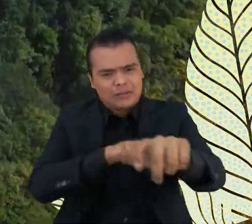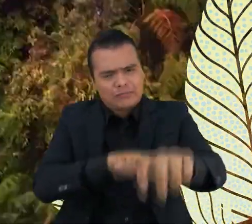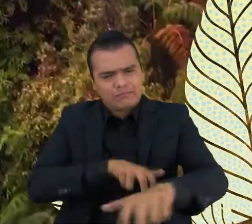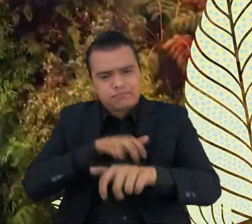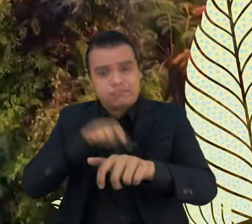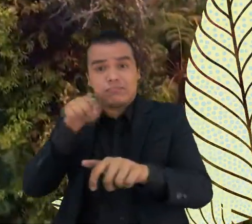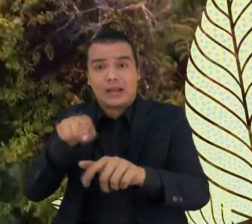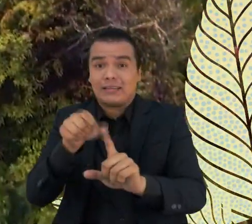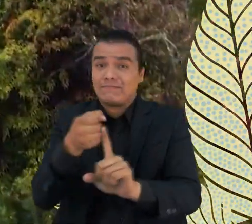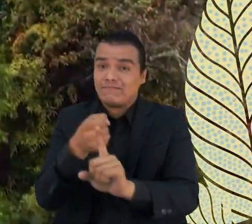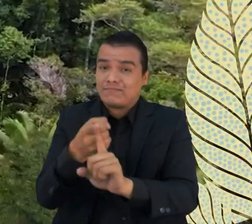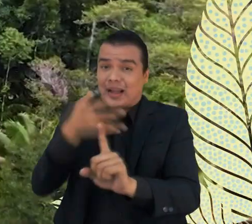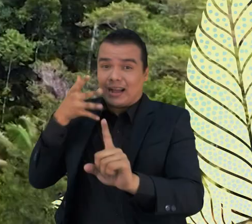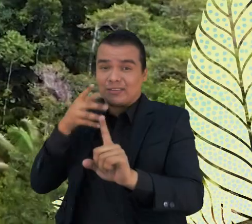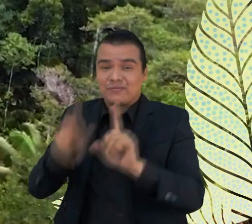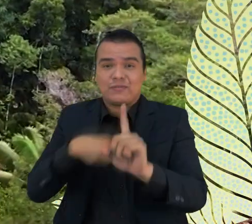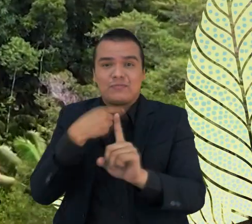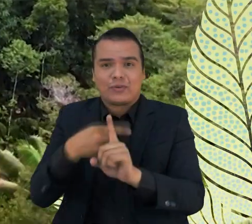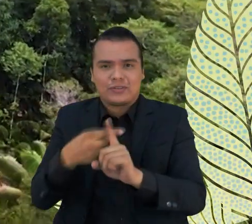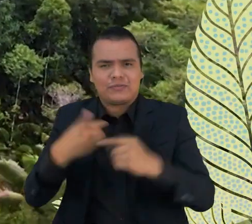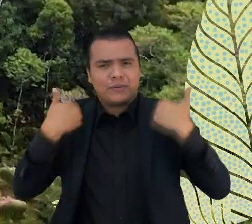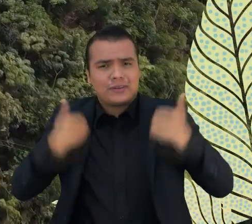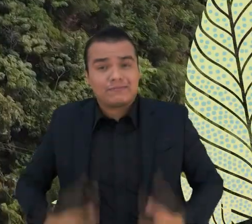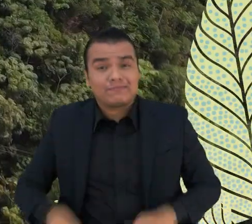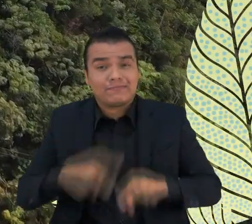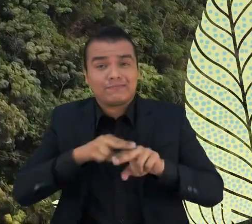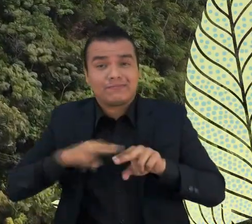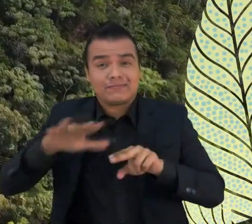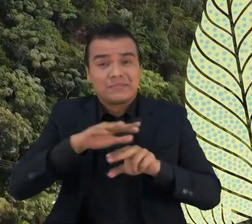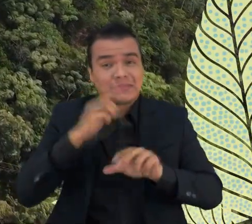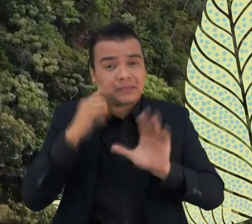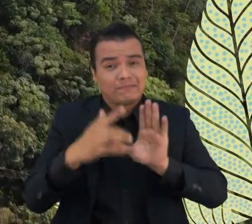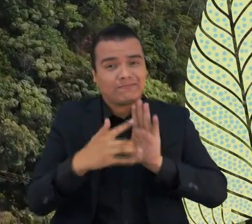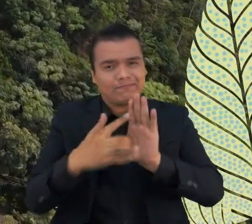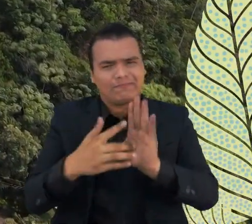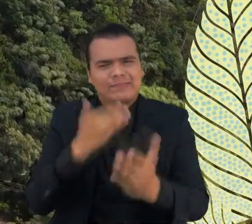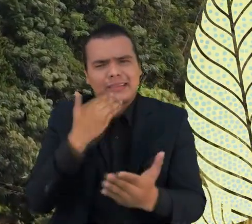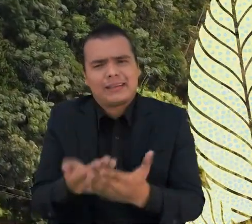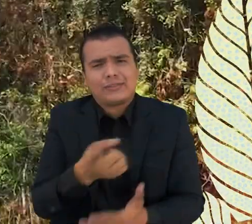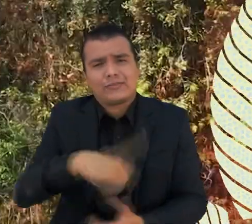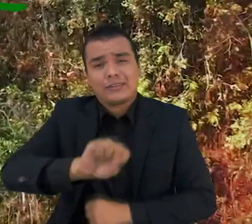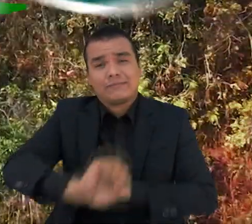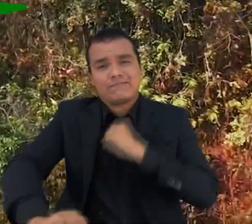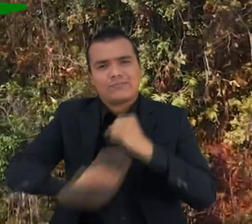digo gracias. Esta es mi vida, este es mi interior,